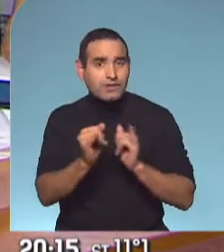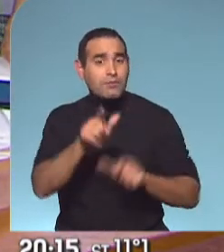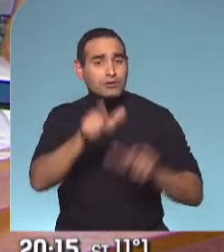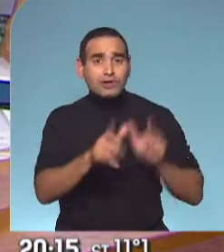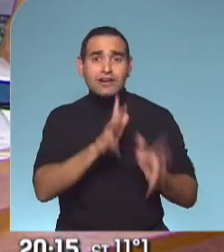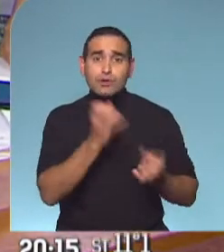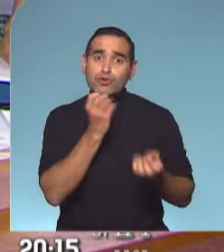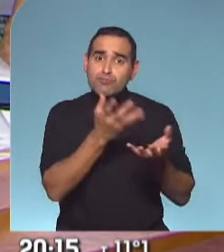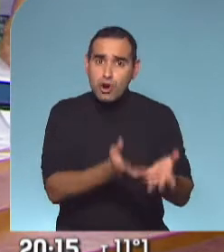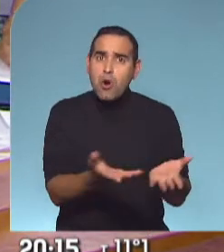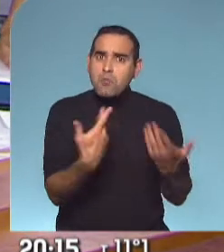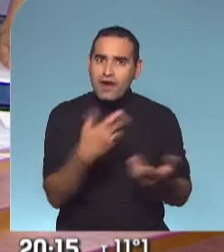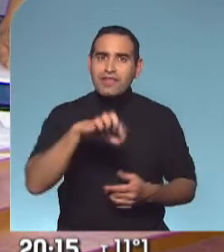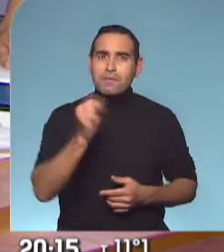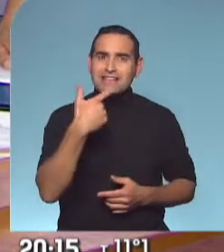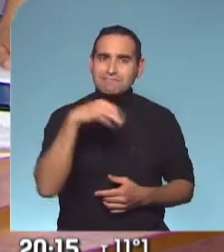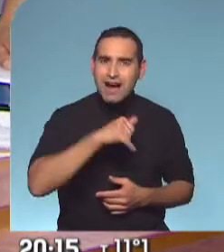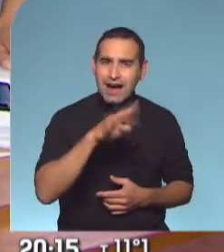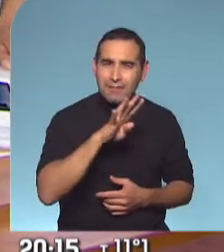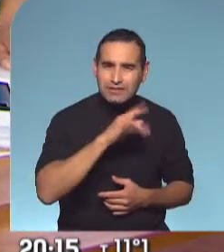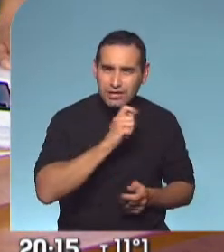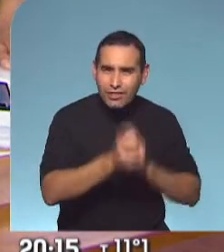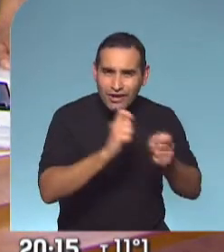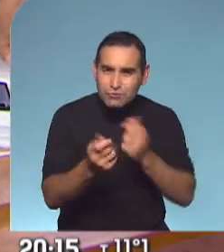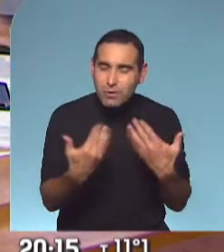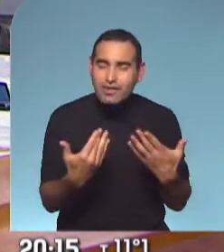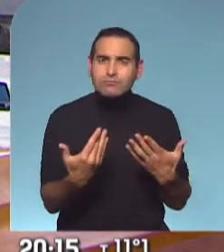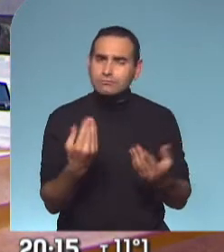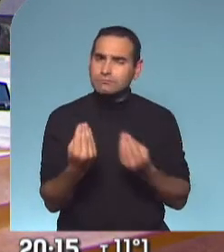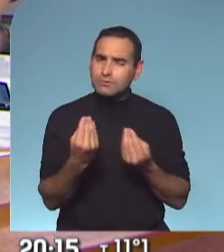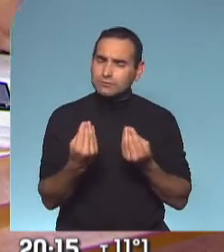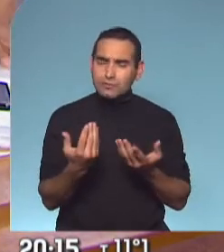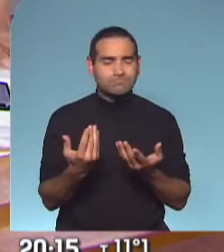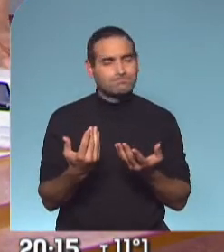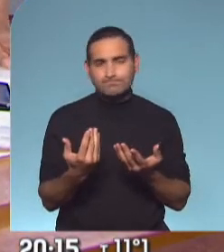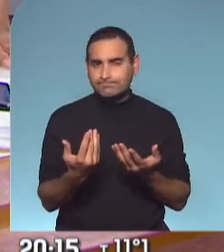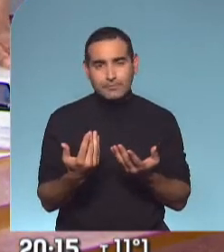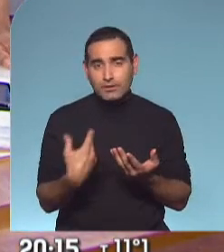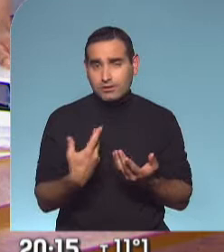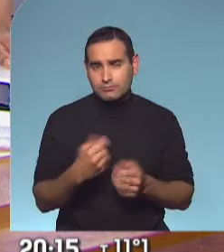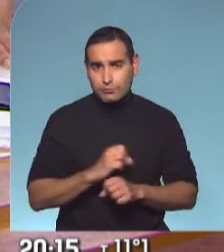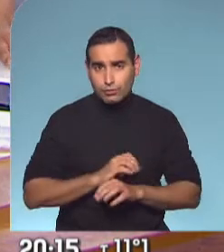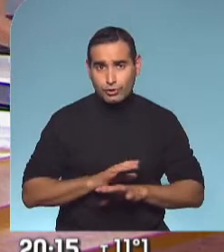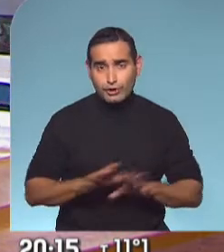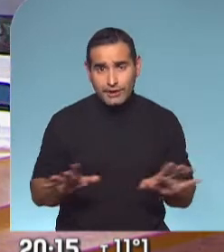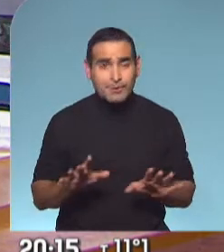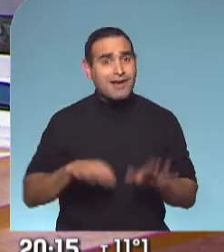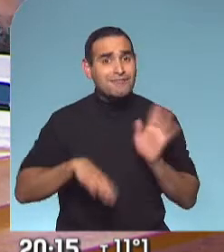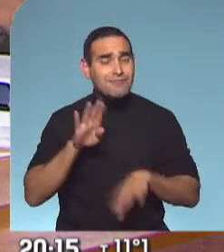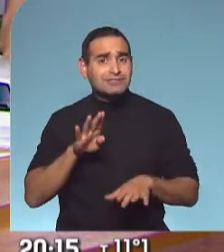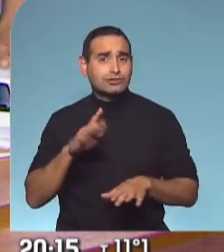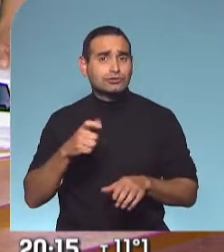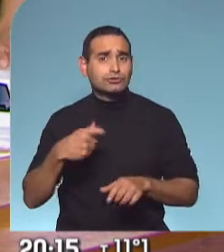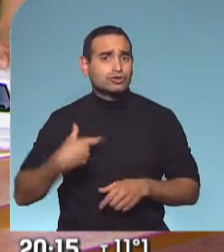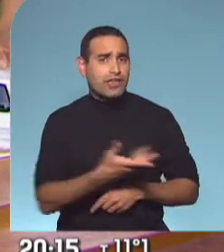de COVID pueden donar plasma, ¿no? Bueno, ¿qué es lo que sucedió? Algo que realmente conmocionó sobre todo a la sociedad argentina,